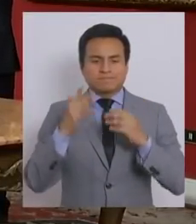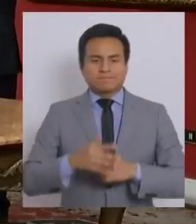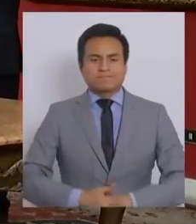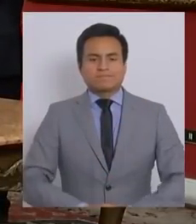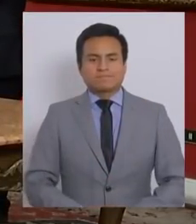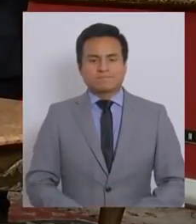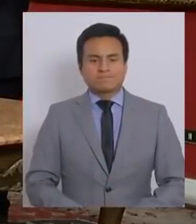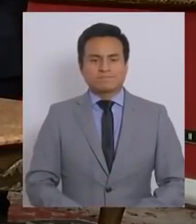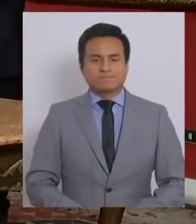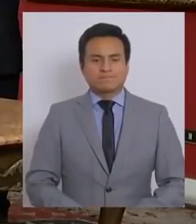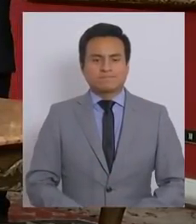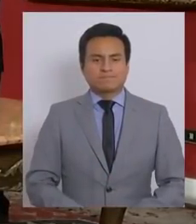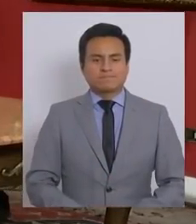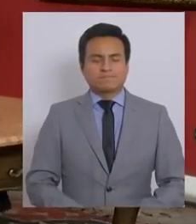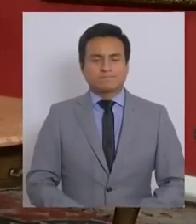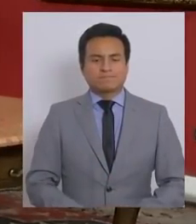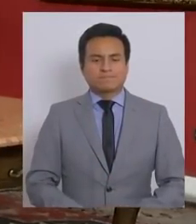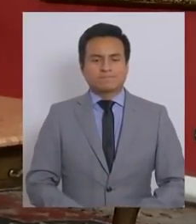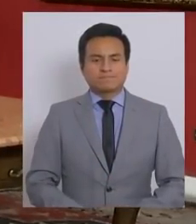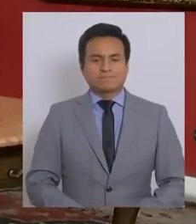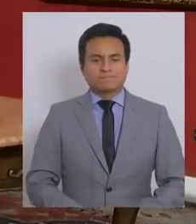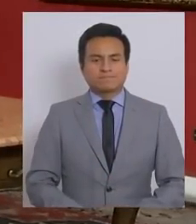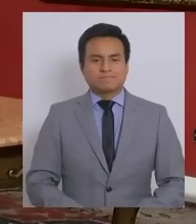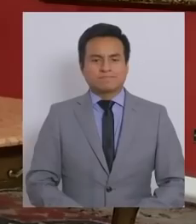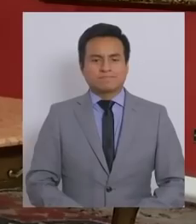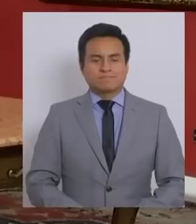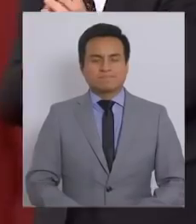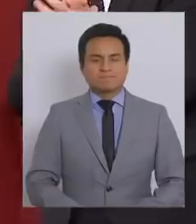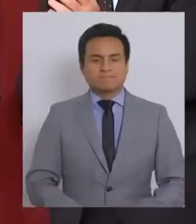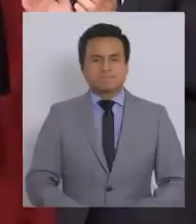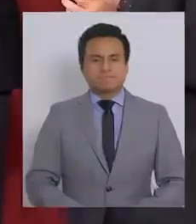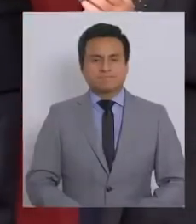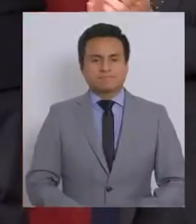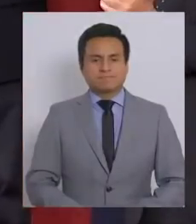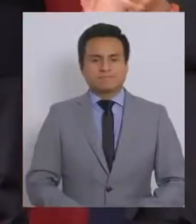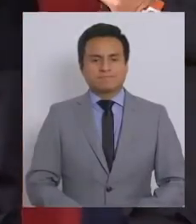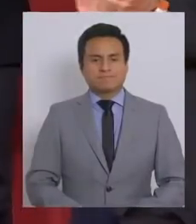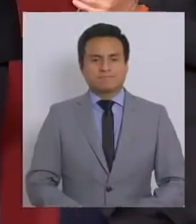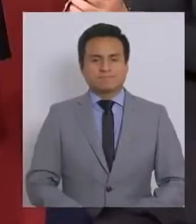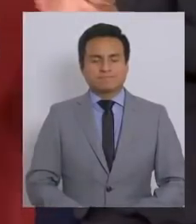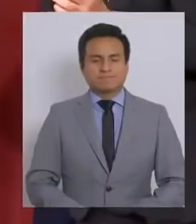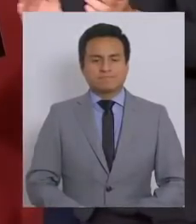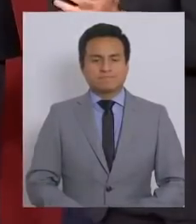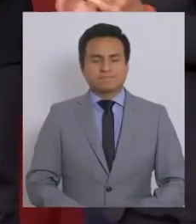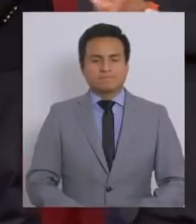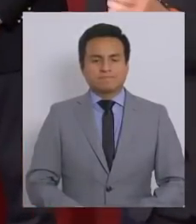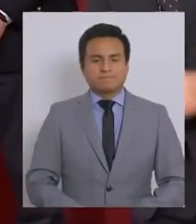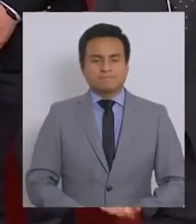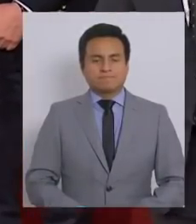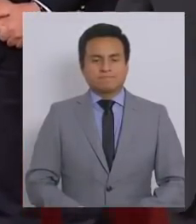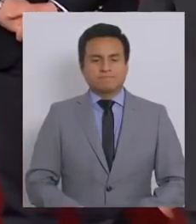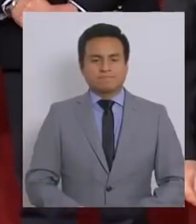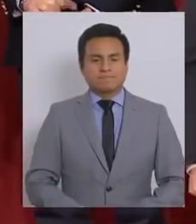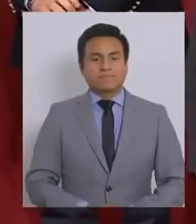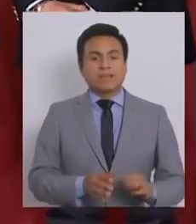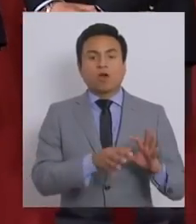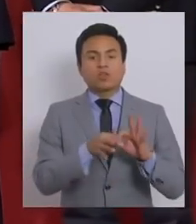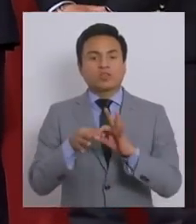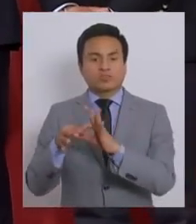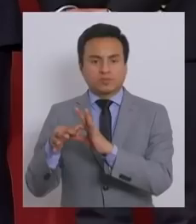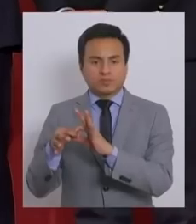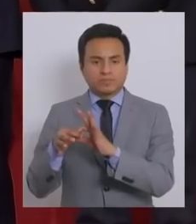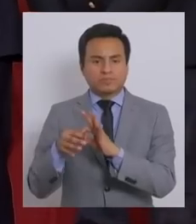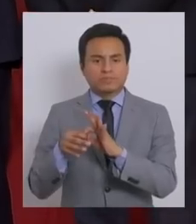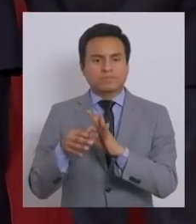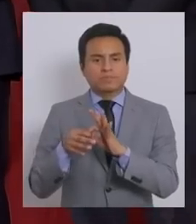Está acompañado por su esposa en este minuto y fueron convocados todos los ministros del gabinete, todo esto aquí en el